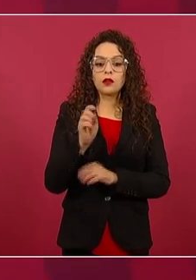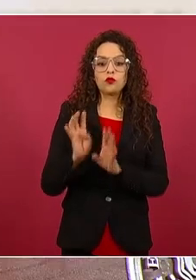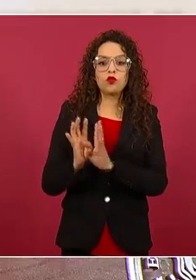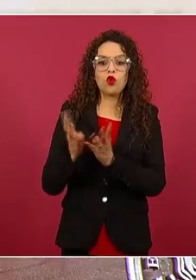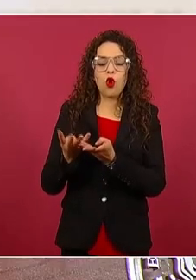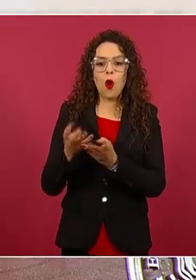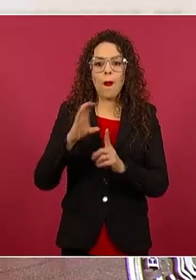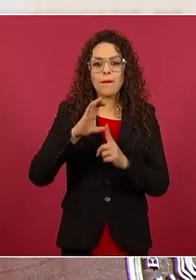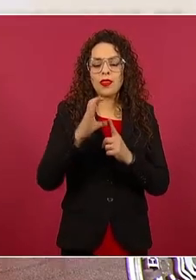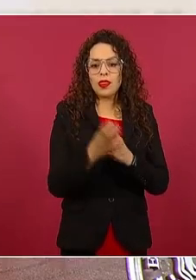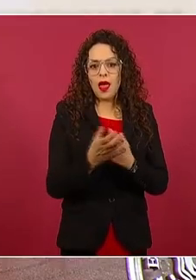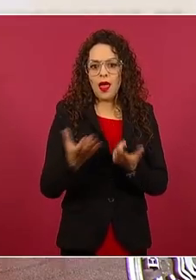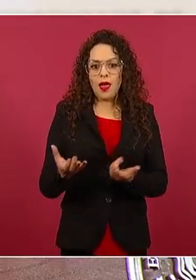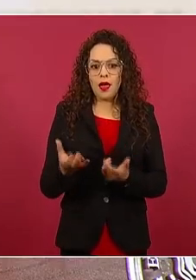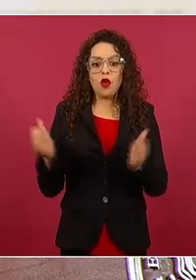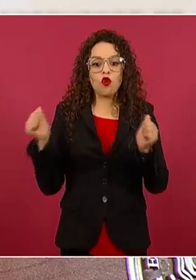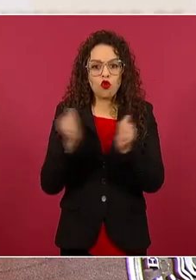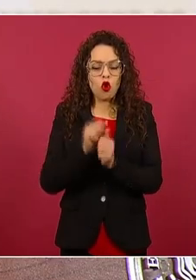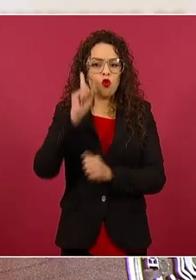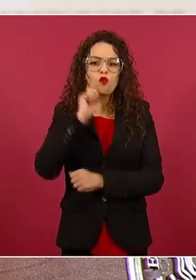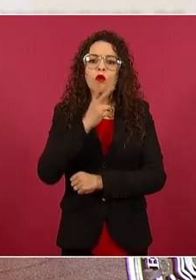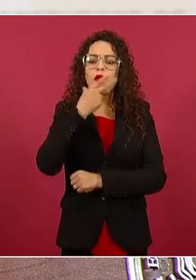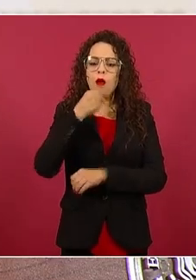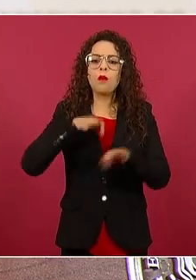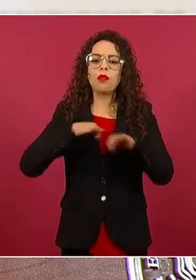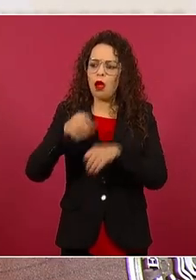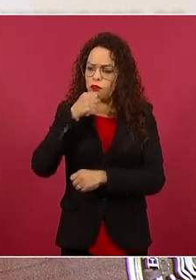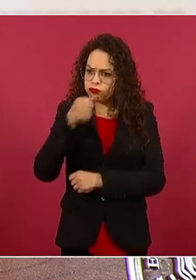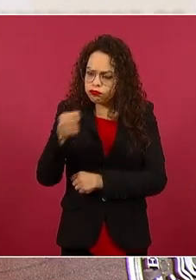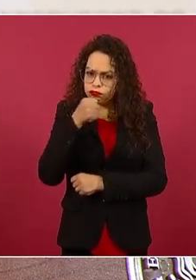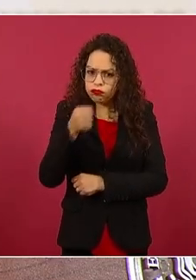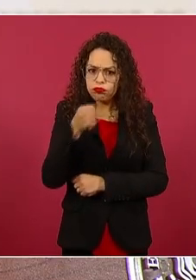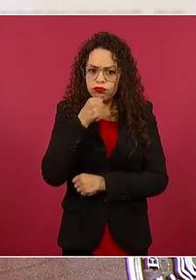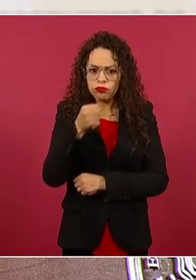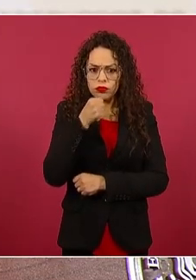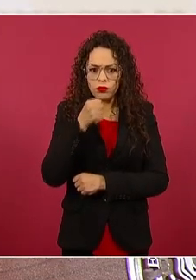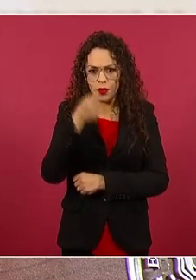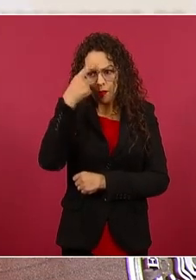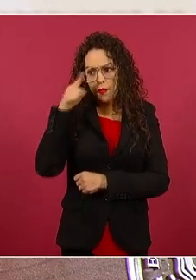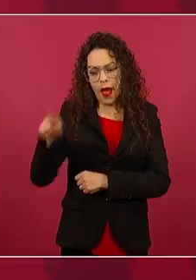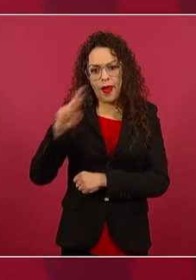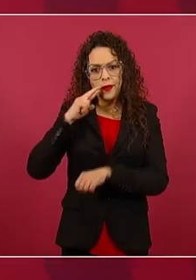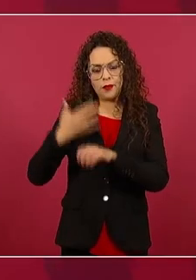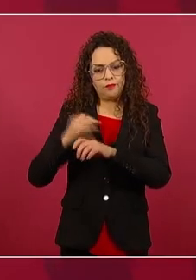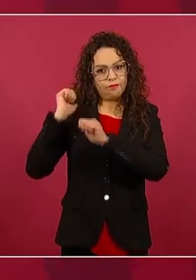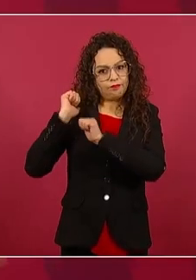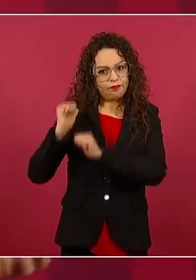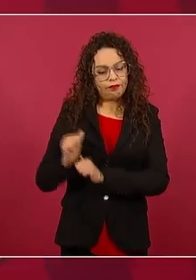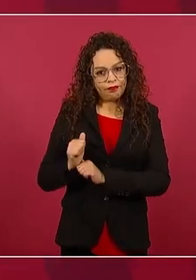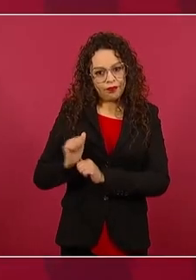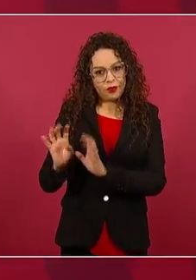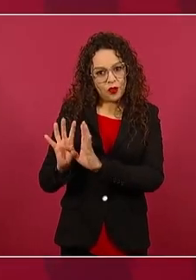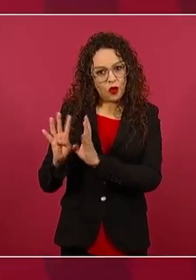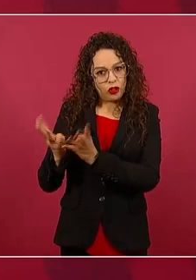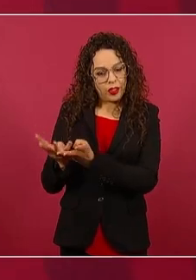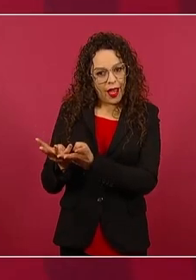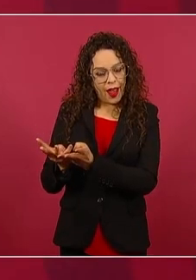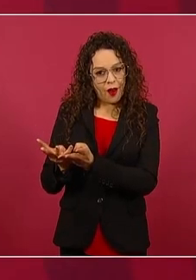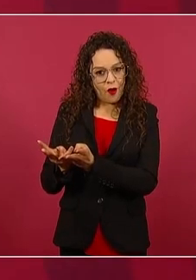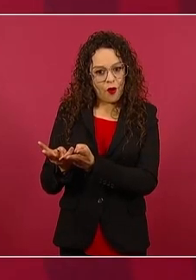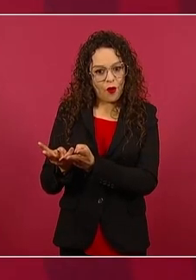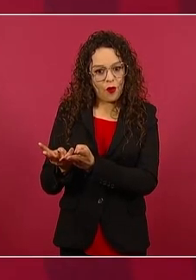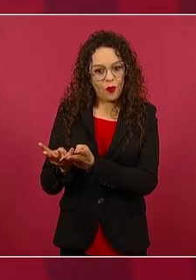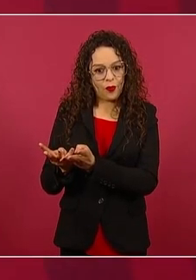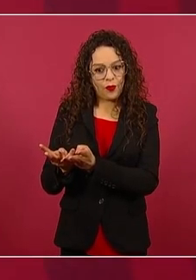periodistas, mujeres y hombres, que sean los consejeros para que se haga un